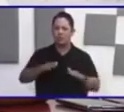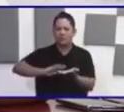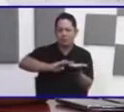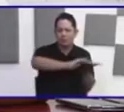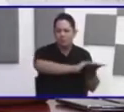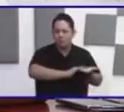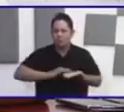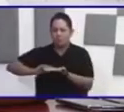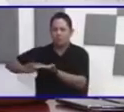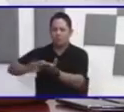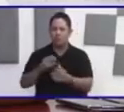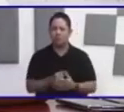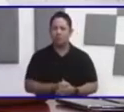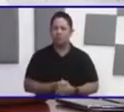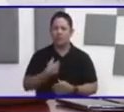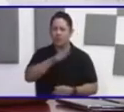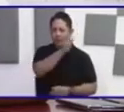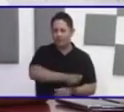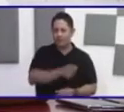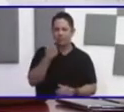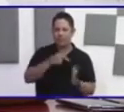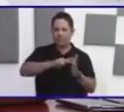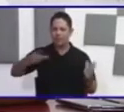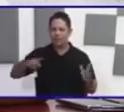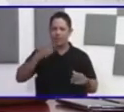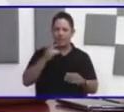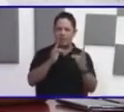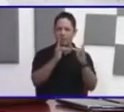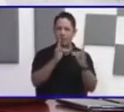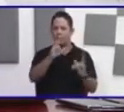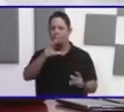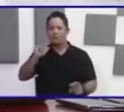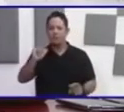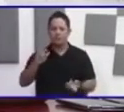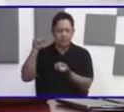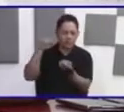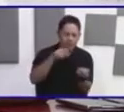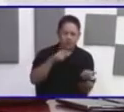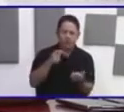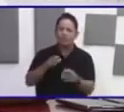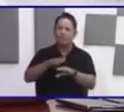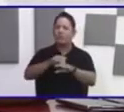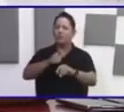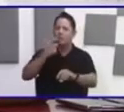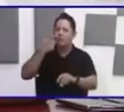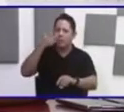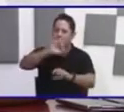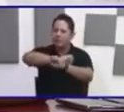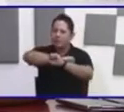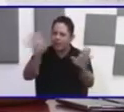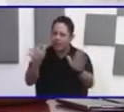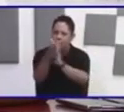parte técnica en el manejo de la obra e inversión hecha en la UCI, y sobre todo aclarar muchísimo el tema de